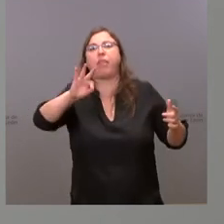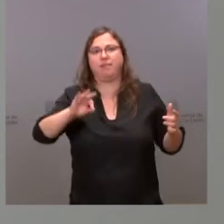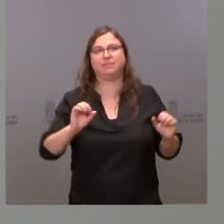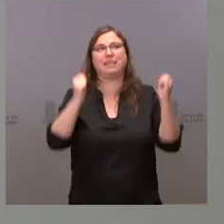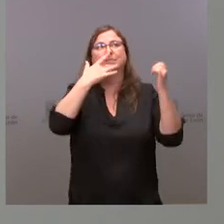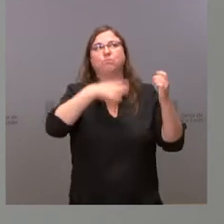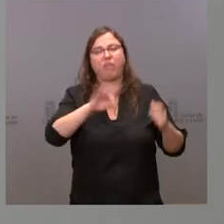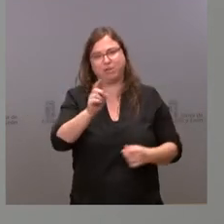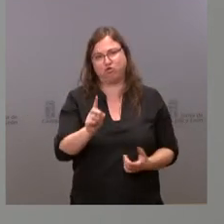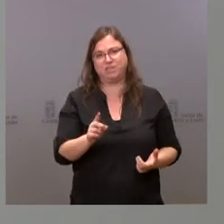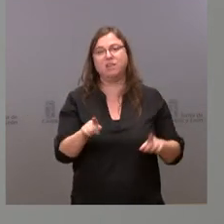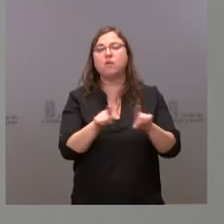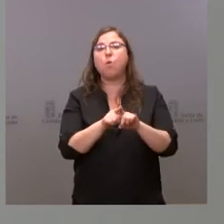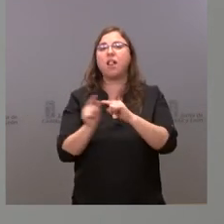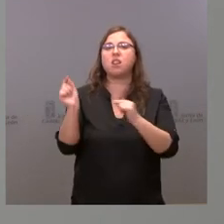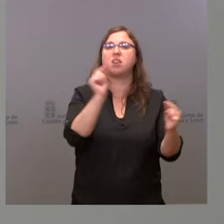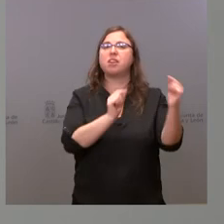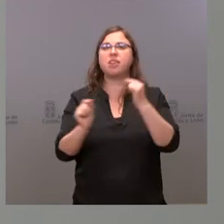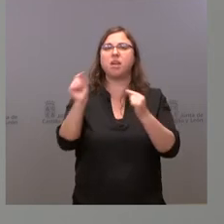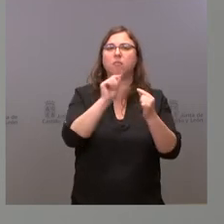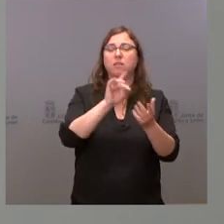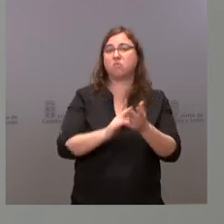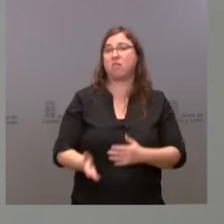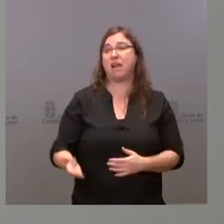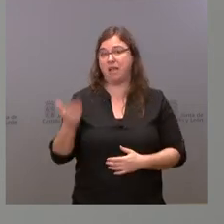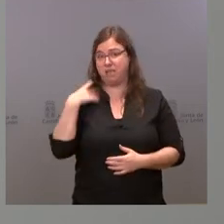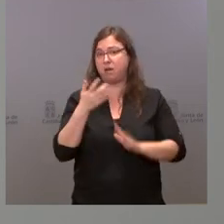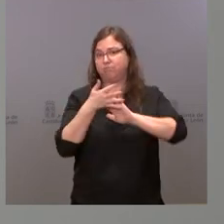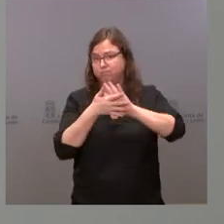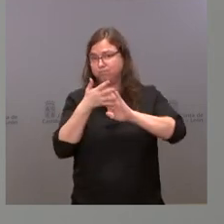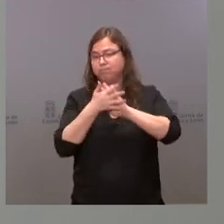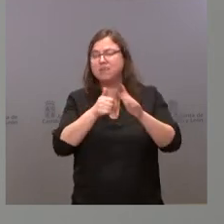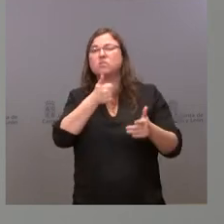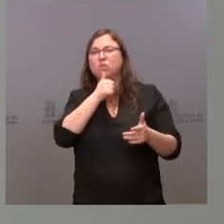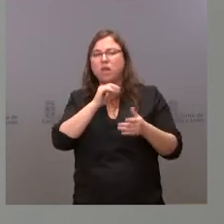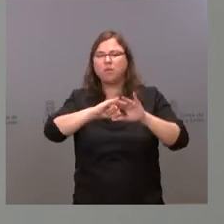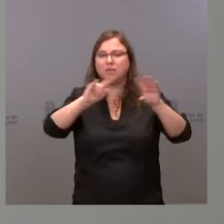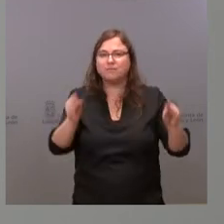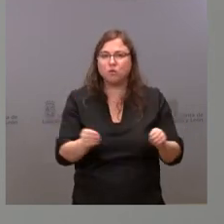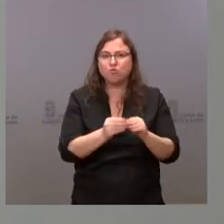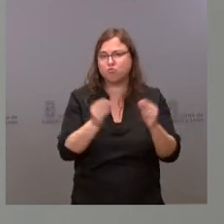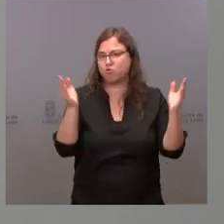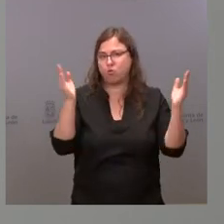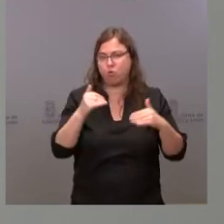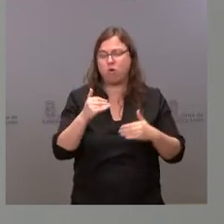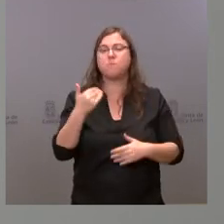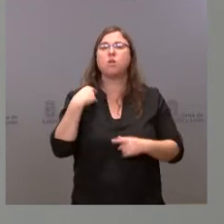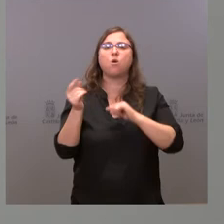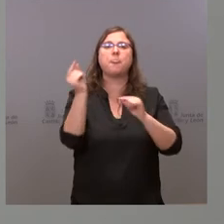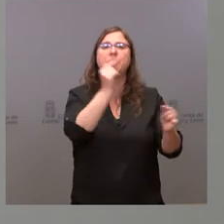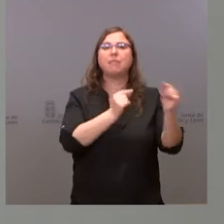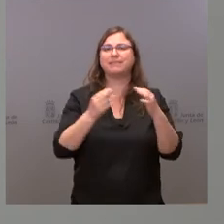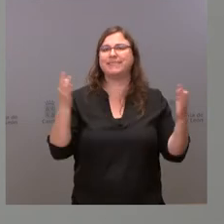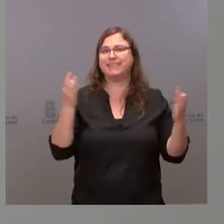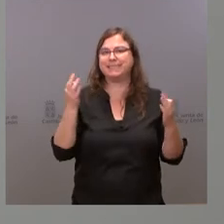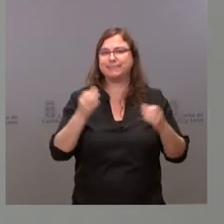uno de los debates que se abrió ayer también aunque no se ha cerrado y no se llega a una conclusión en el consejo interterritorial es